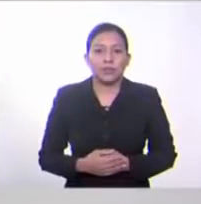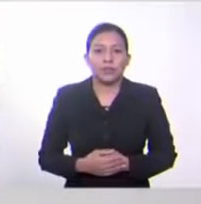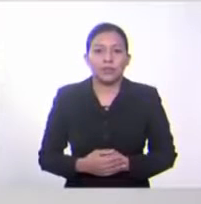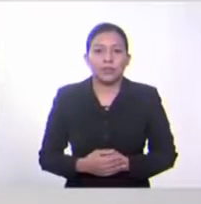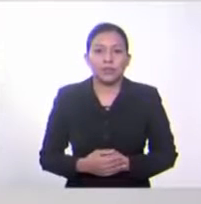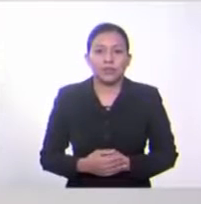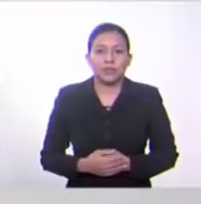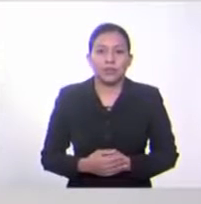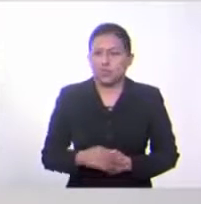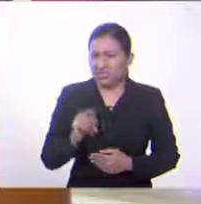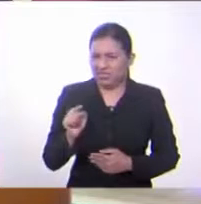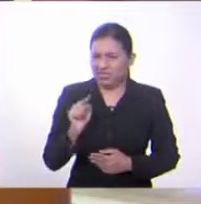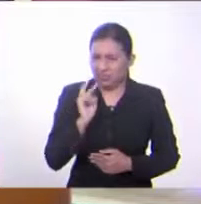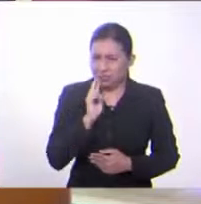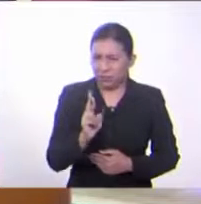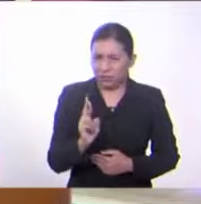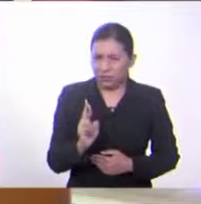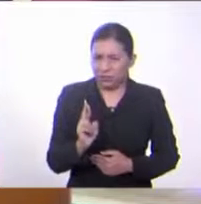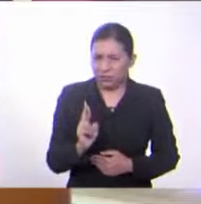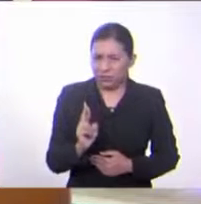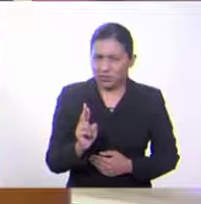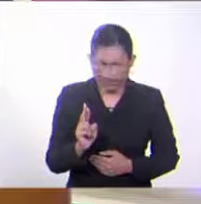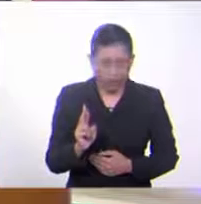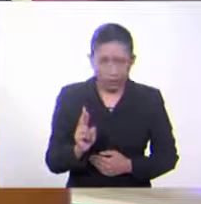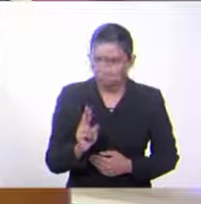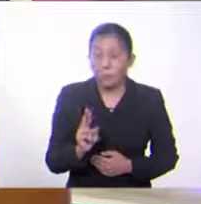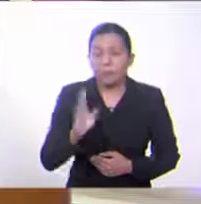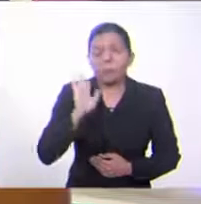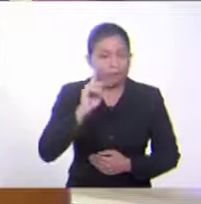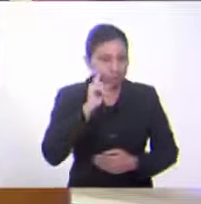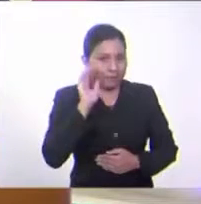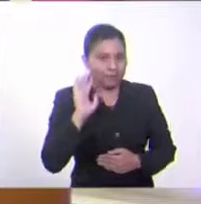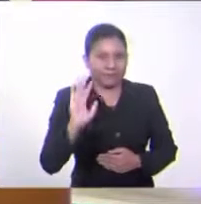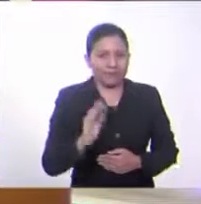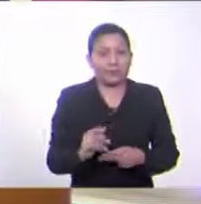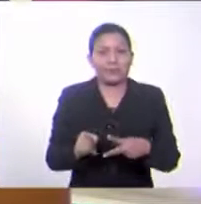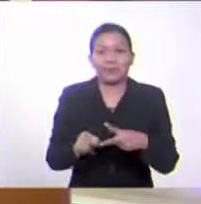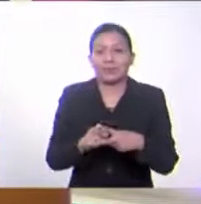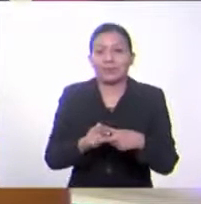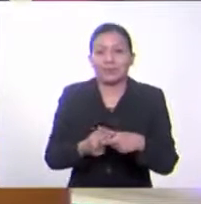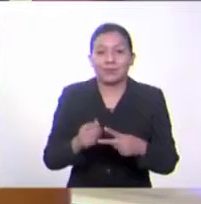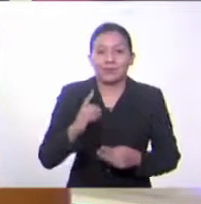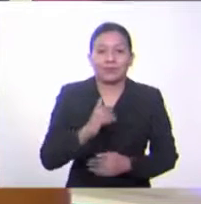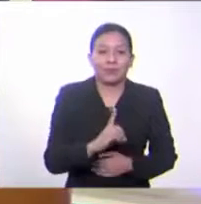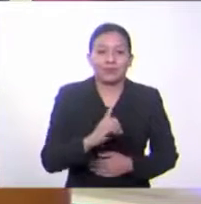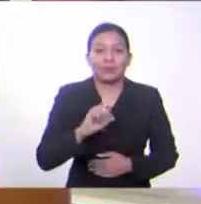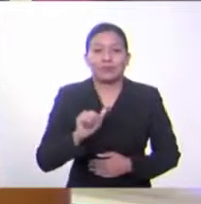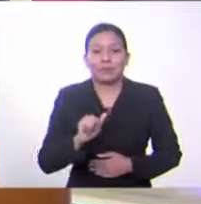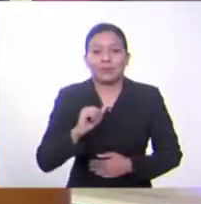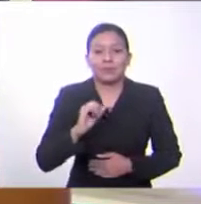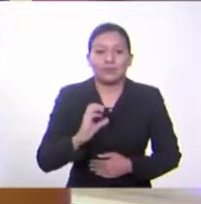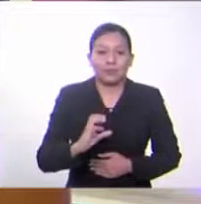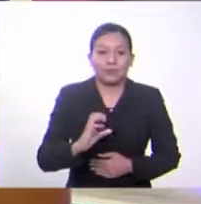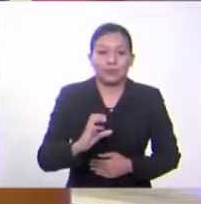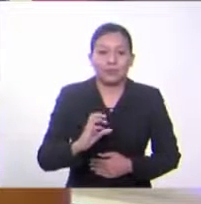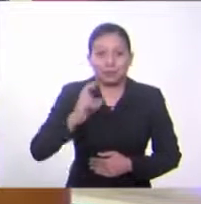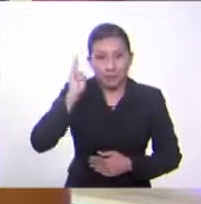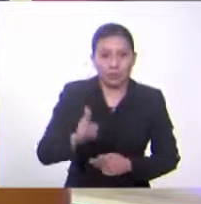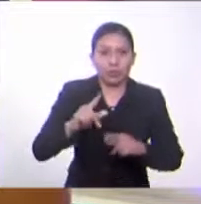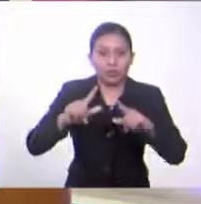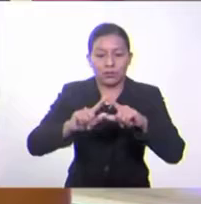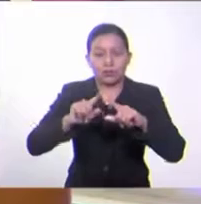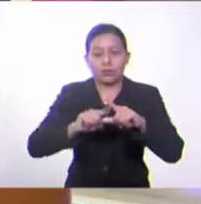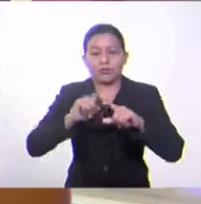estábamos buscando, sí. Fíjate algo, el ángulo DAC es este, pero también